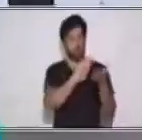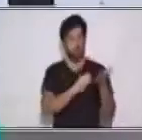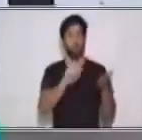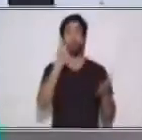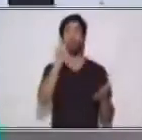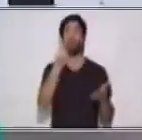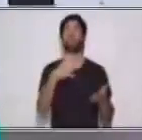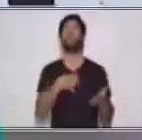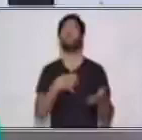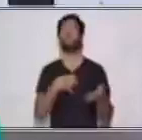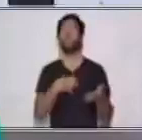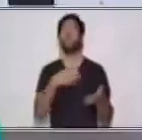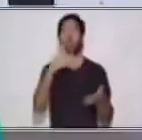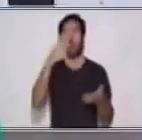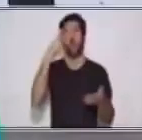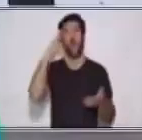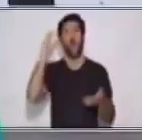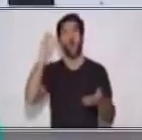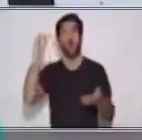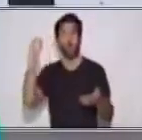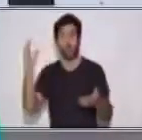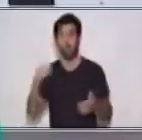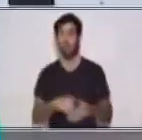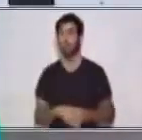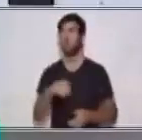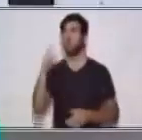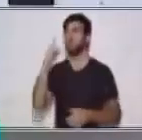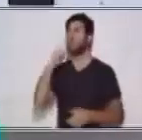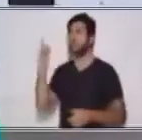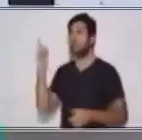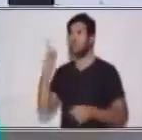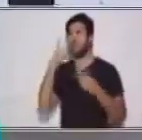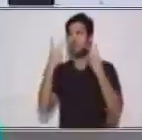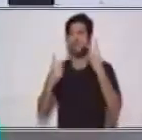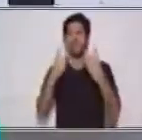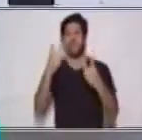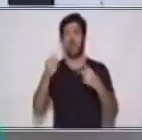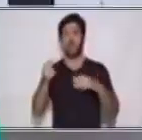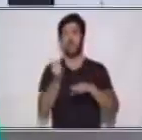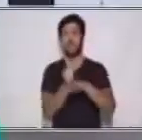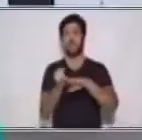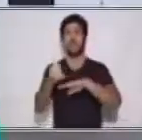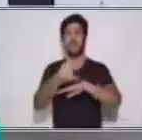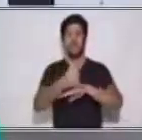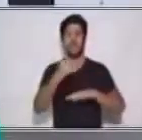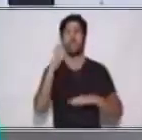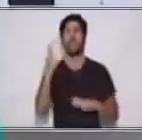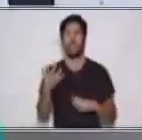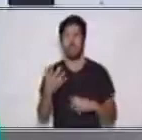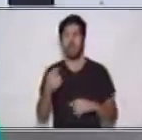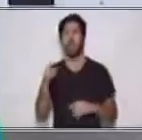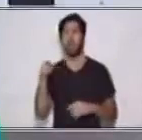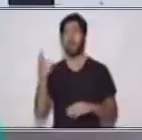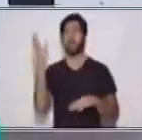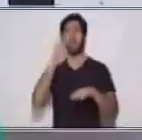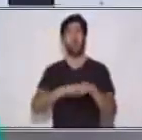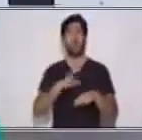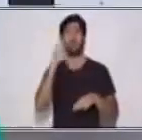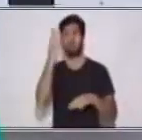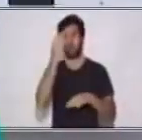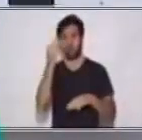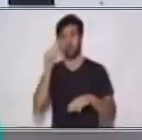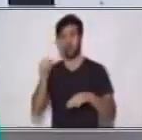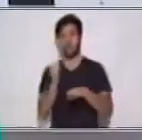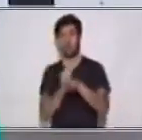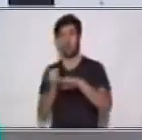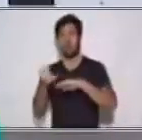opiniones. ¿Por qué visitar la isla Providencia? Porque es la más hermosa del mundo. Las playas de Providencia